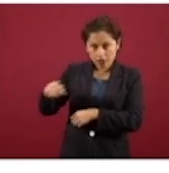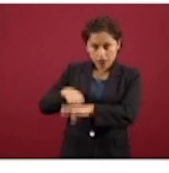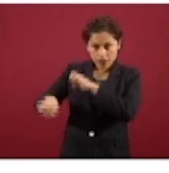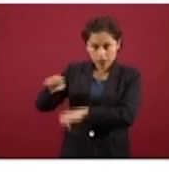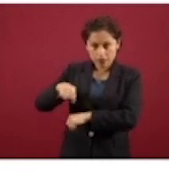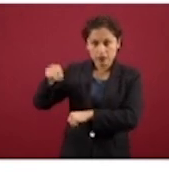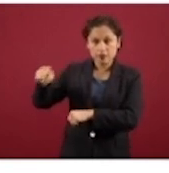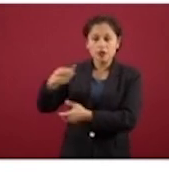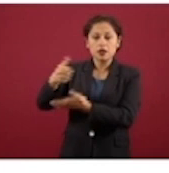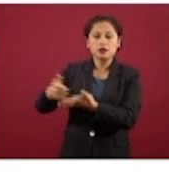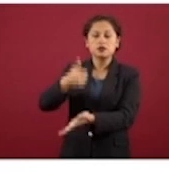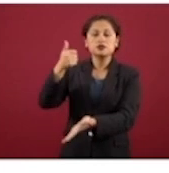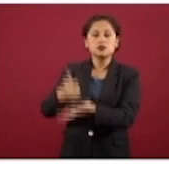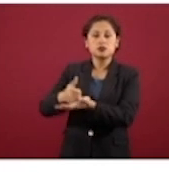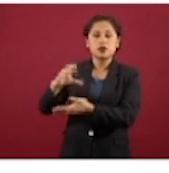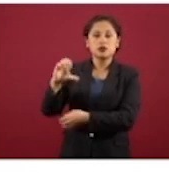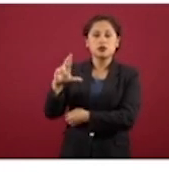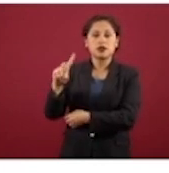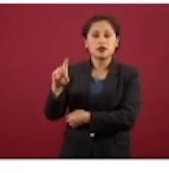ciudad cardel veracruz